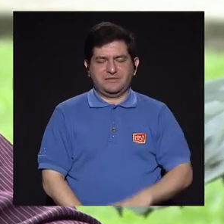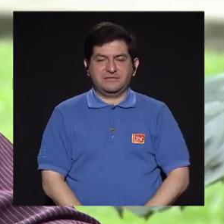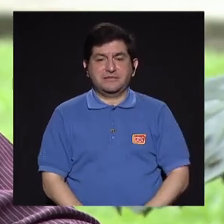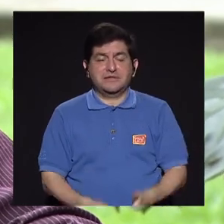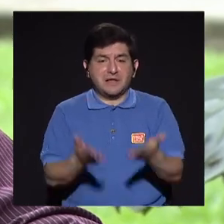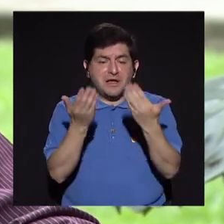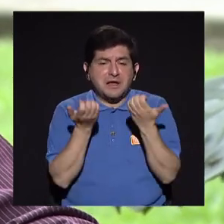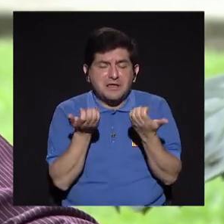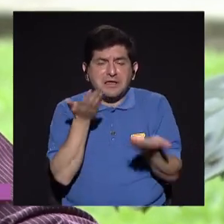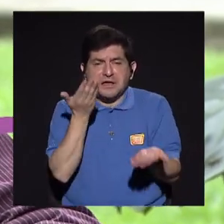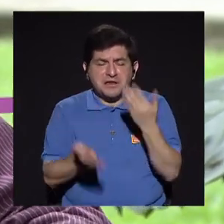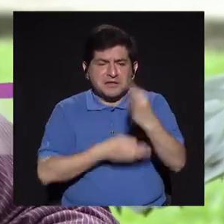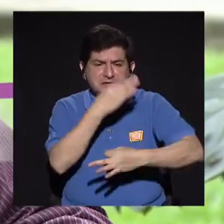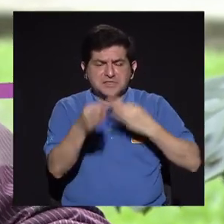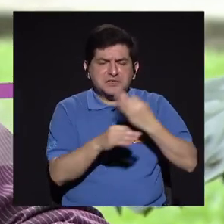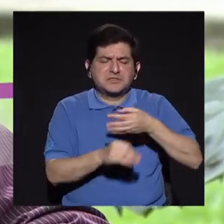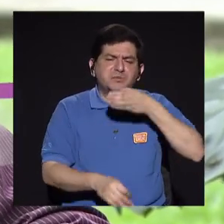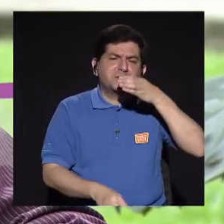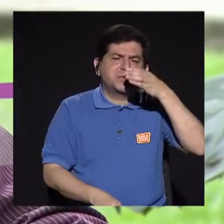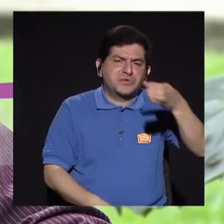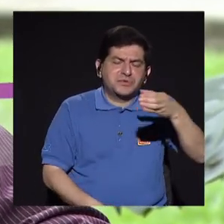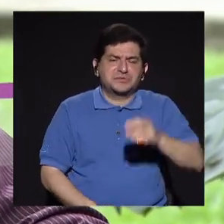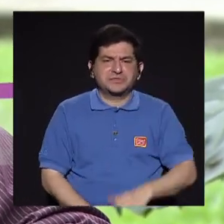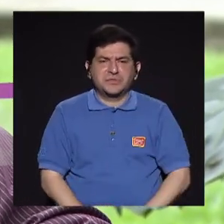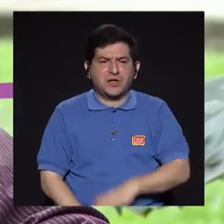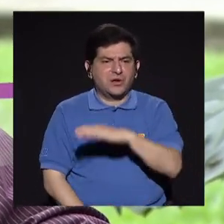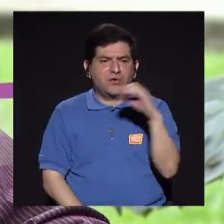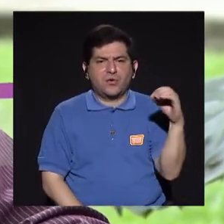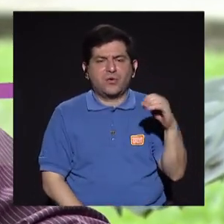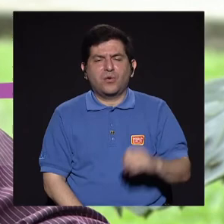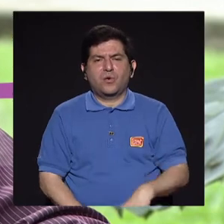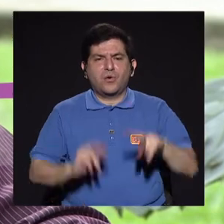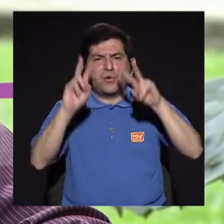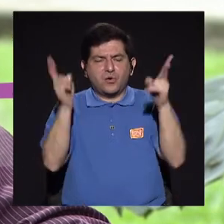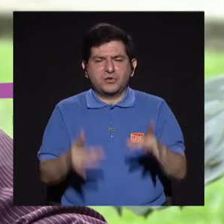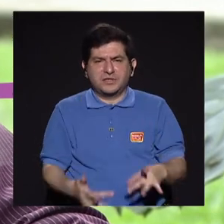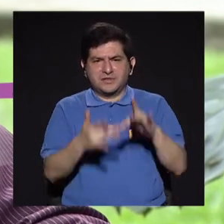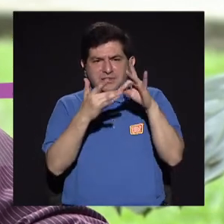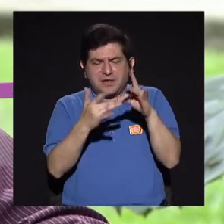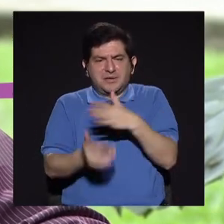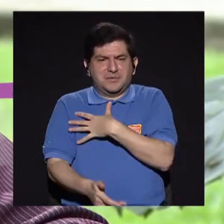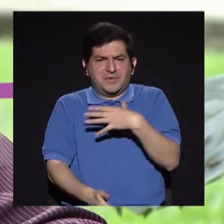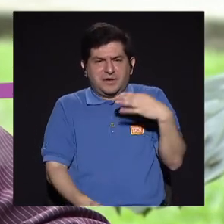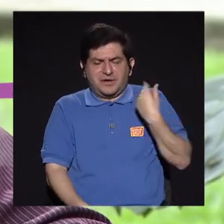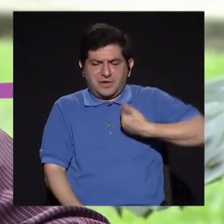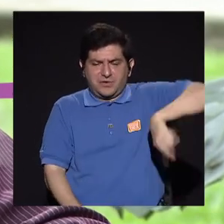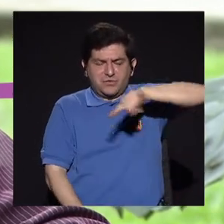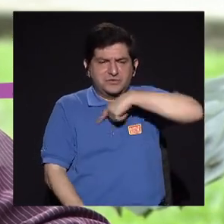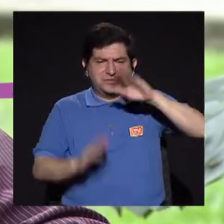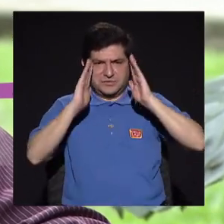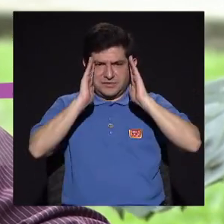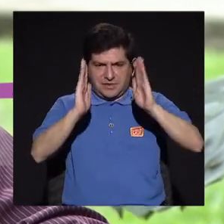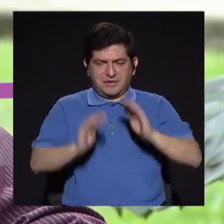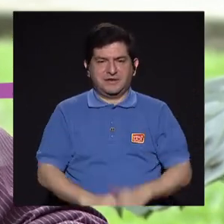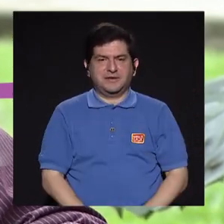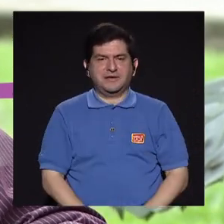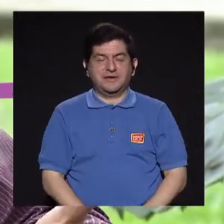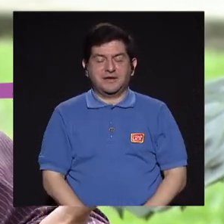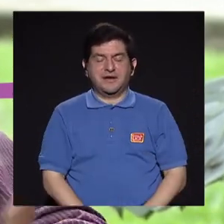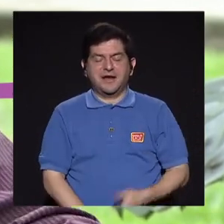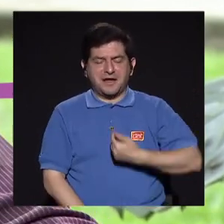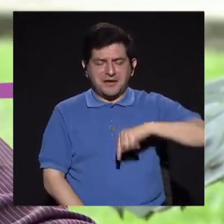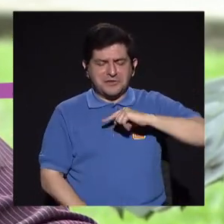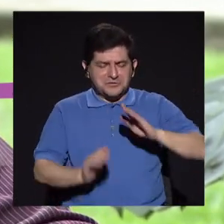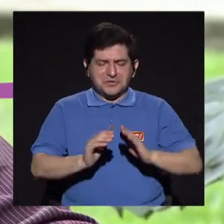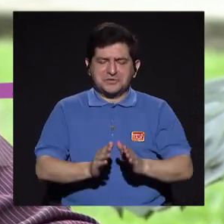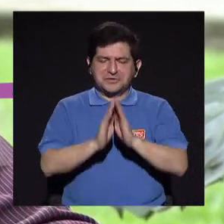2511-6240, por si quisieran hacernos llegar algún tipo de sugerencia o algún tipo de tema en especial que les gustaría que nosotros abordáramos, pues estamos con la